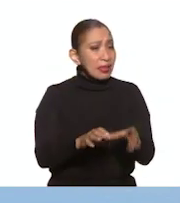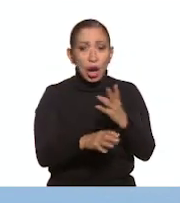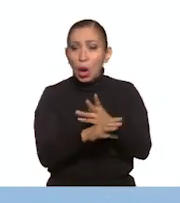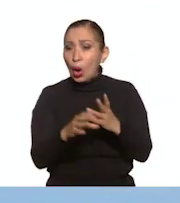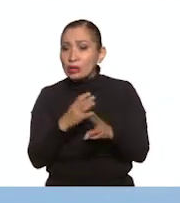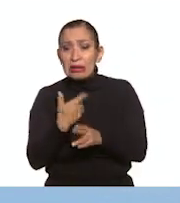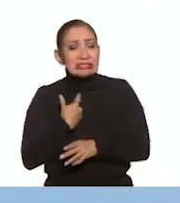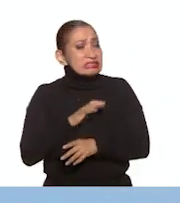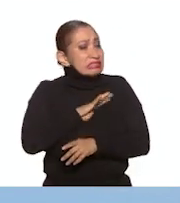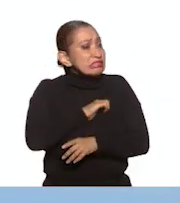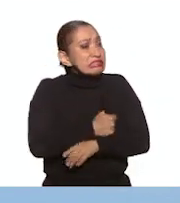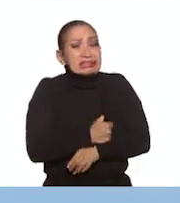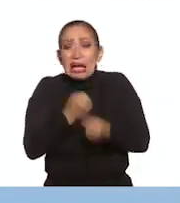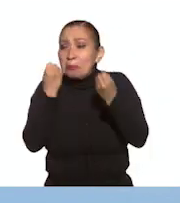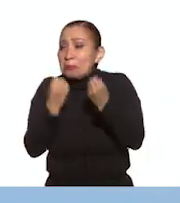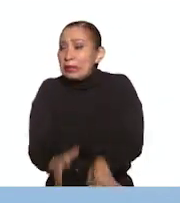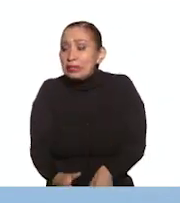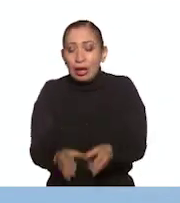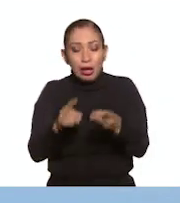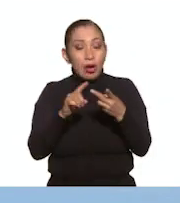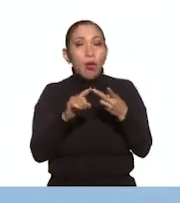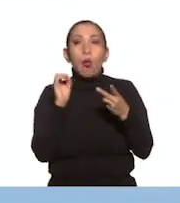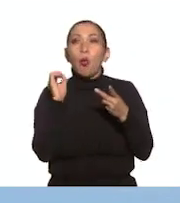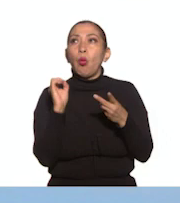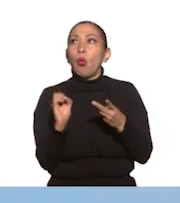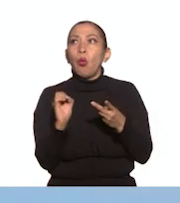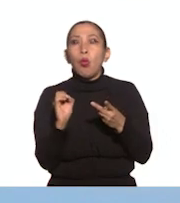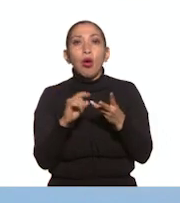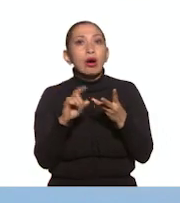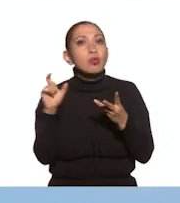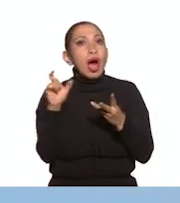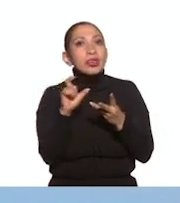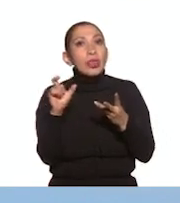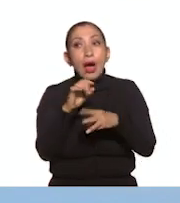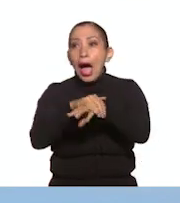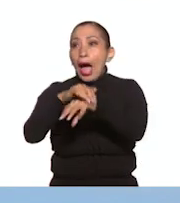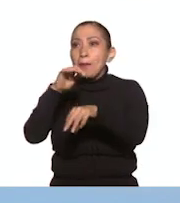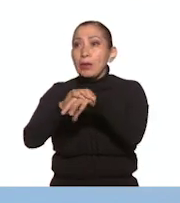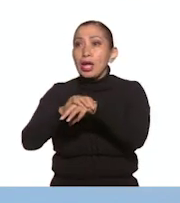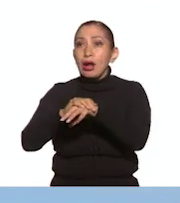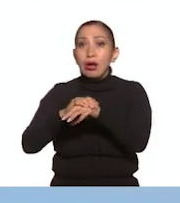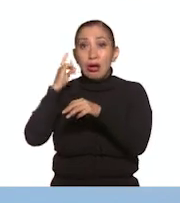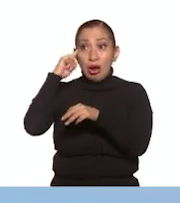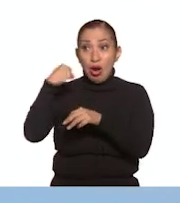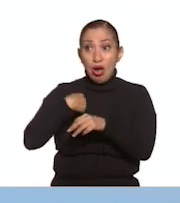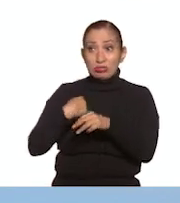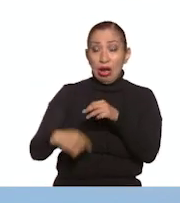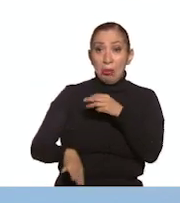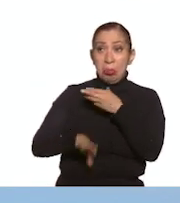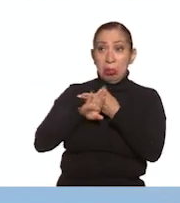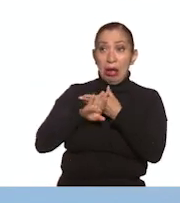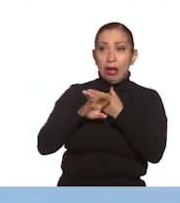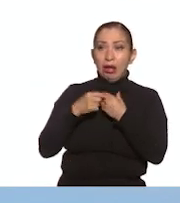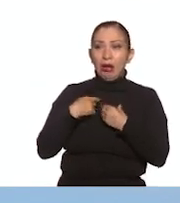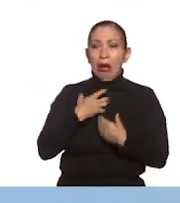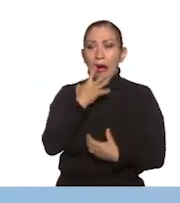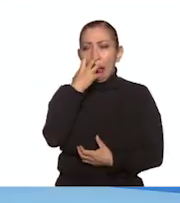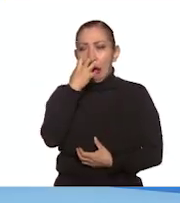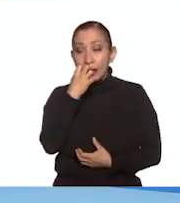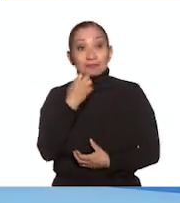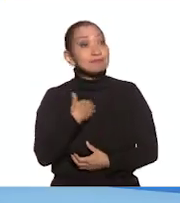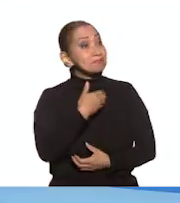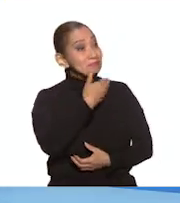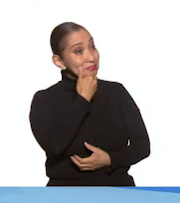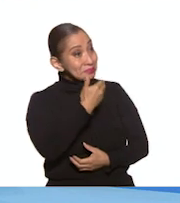nos gusta muchísimo o cuando nuestros amigos se enojan con nosotros. ¡Muy